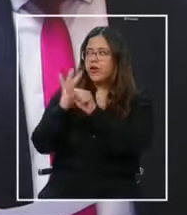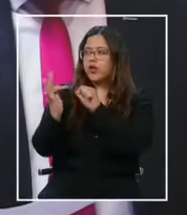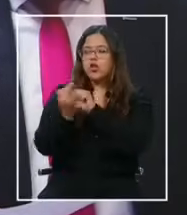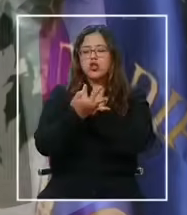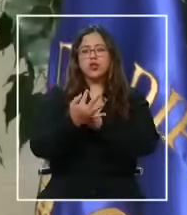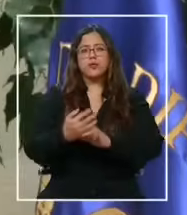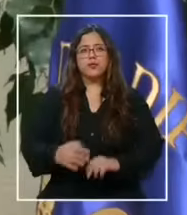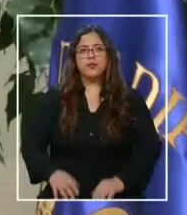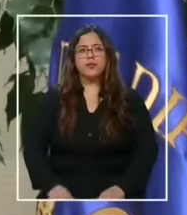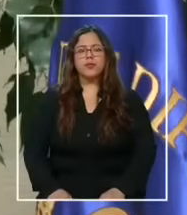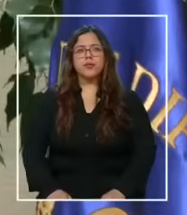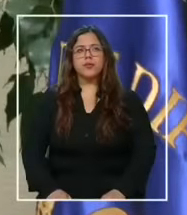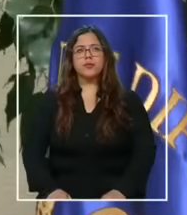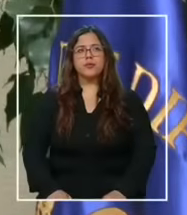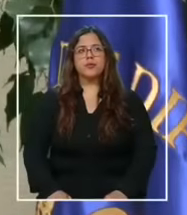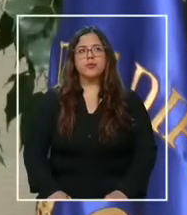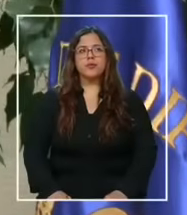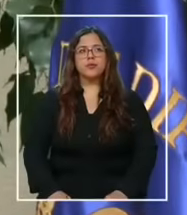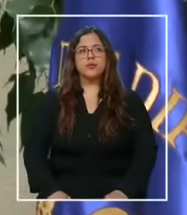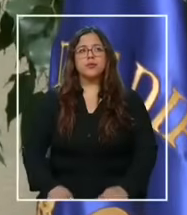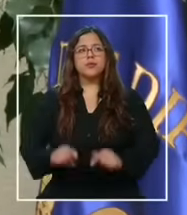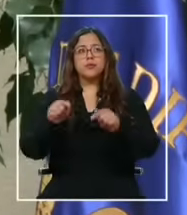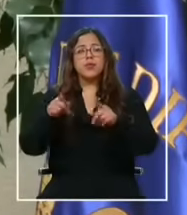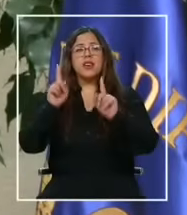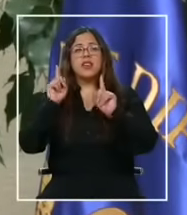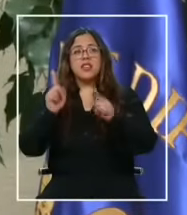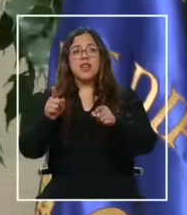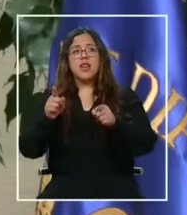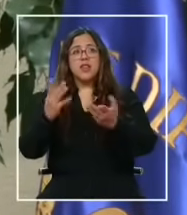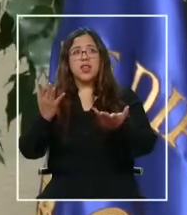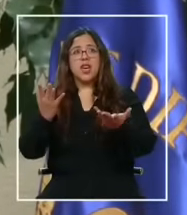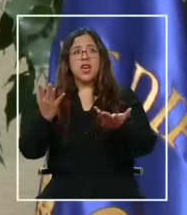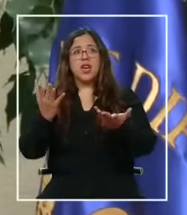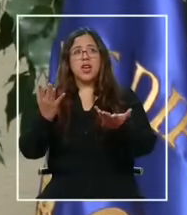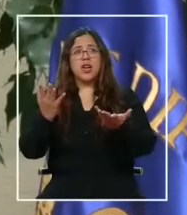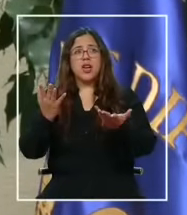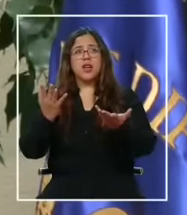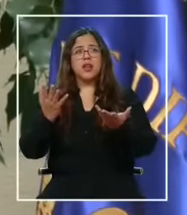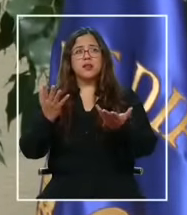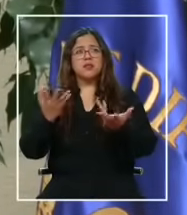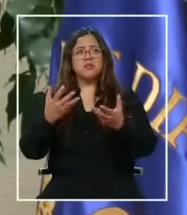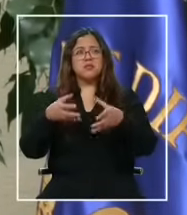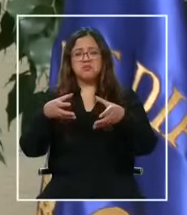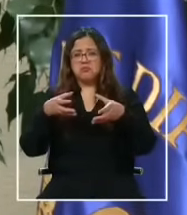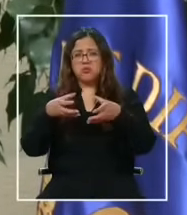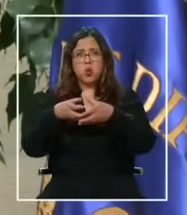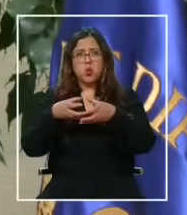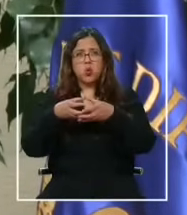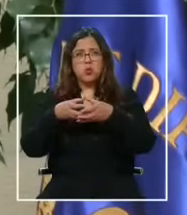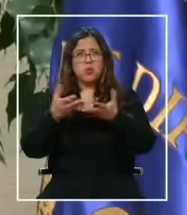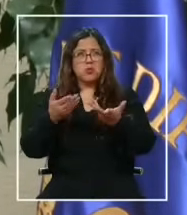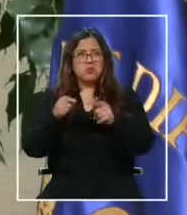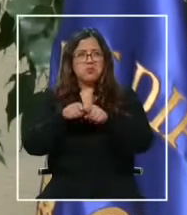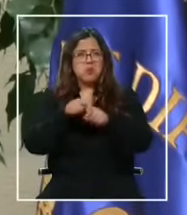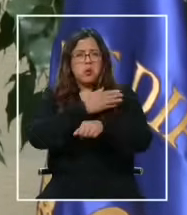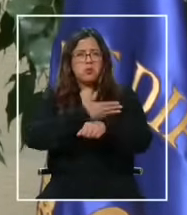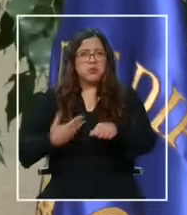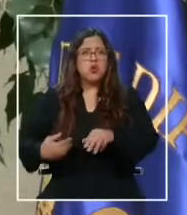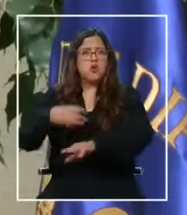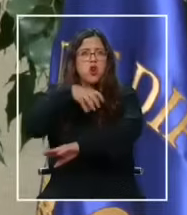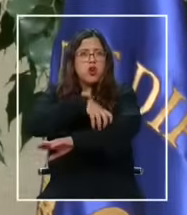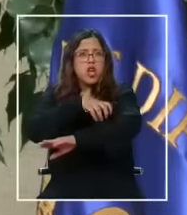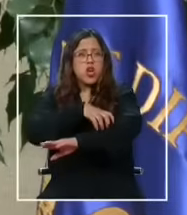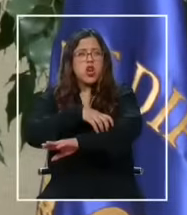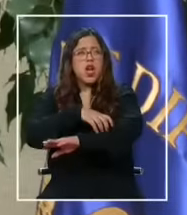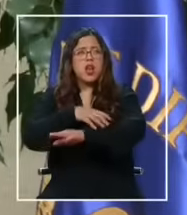fundaciones deía intervenir en las decisiones que tenga que tomar un cuerpo colegiado como es el gobierno regional